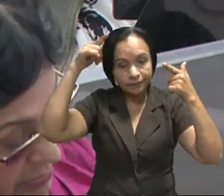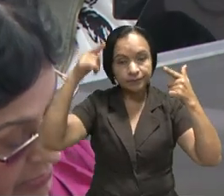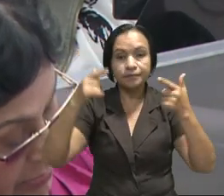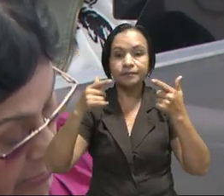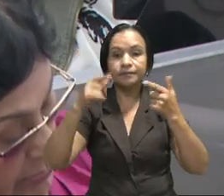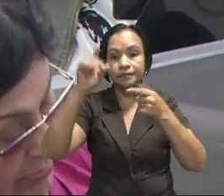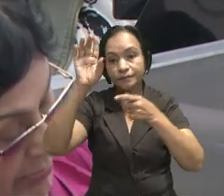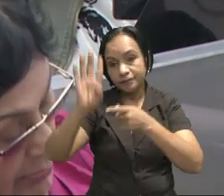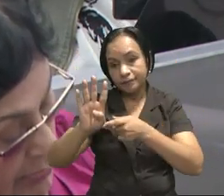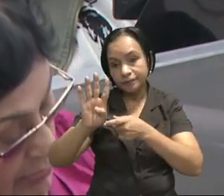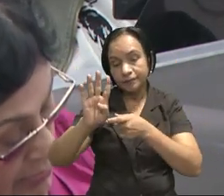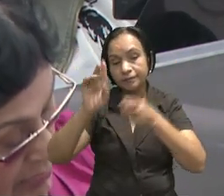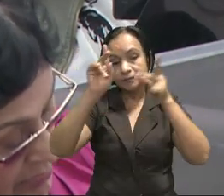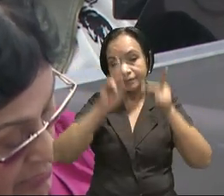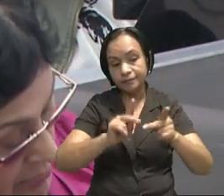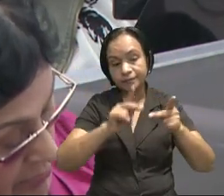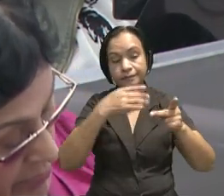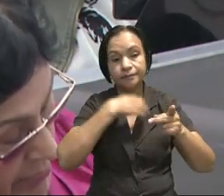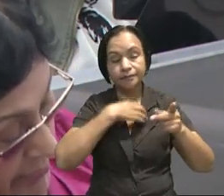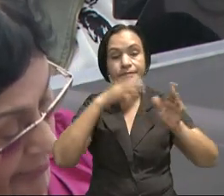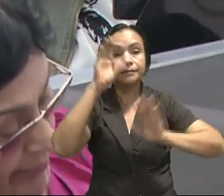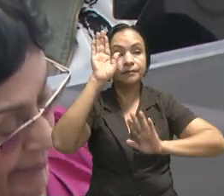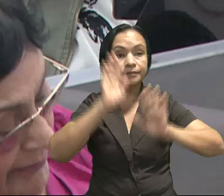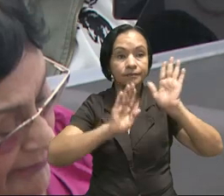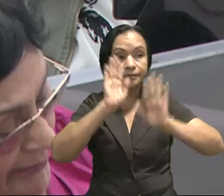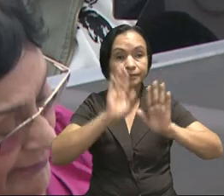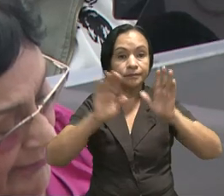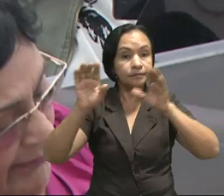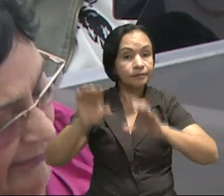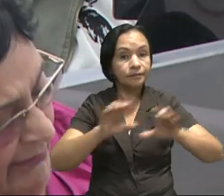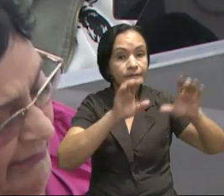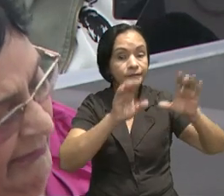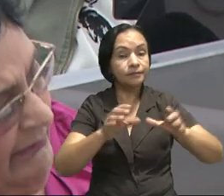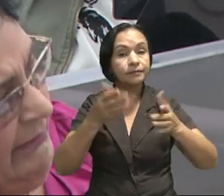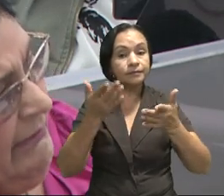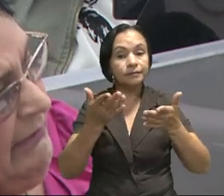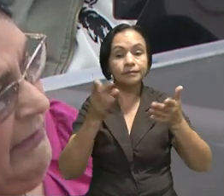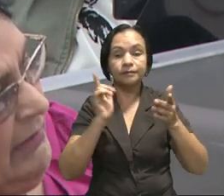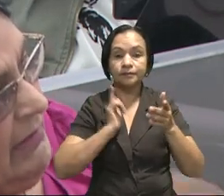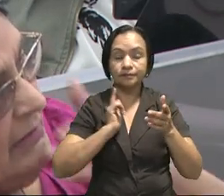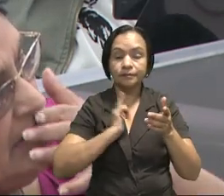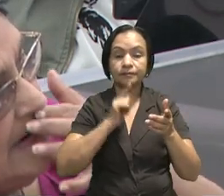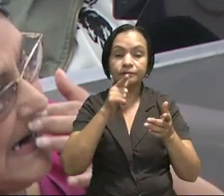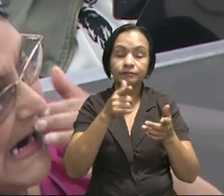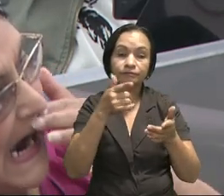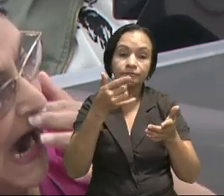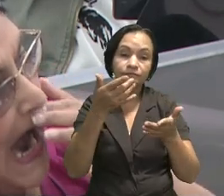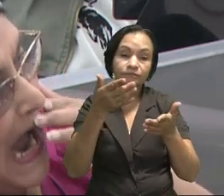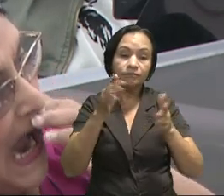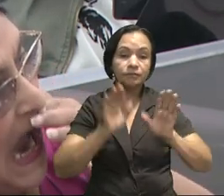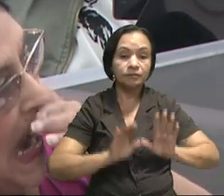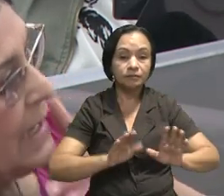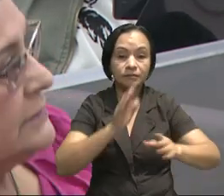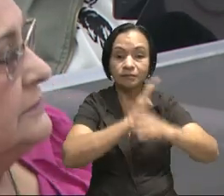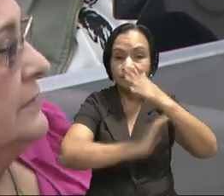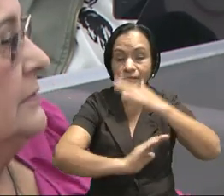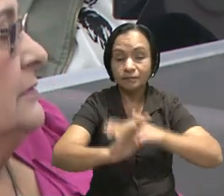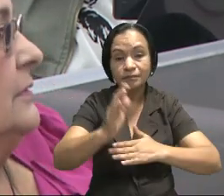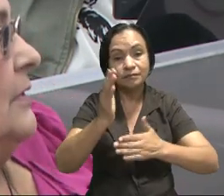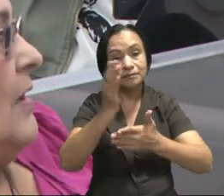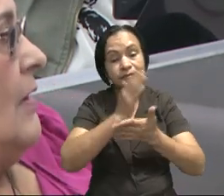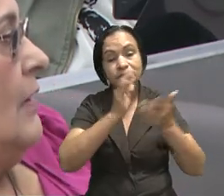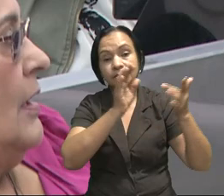Y cuatro, a los que por su participación en acto heroico se encuentren en estado de invalidez o por